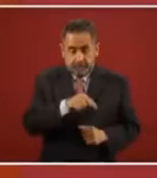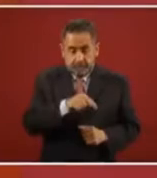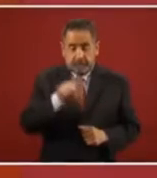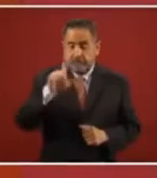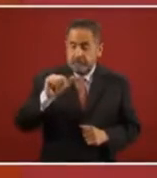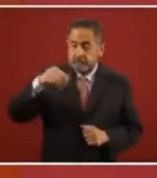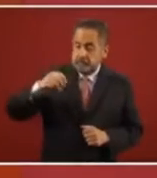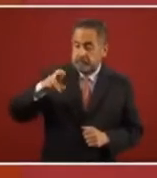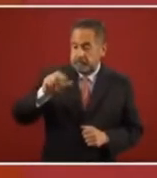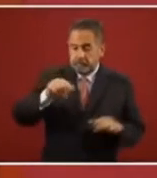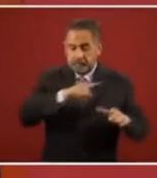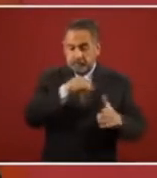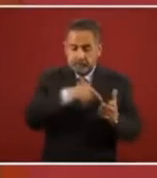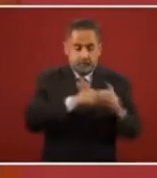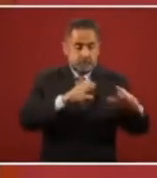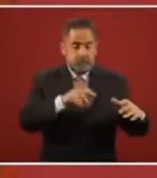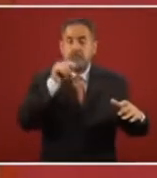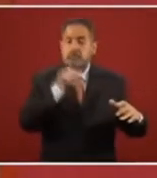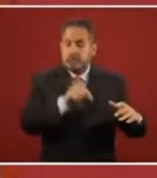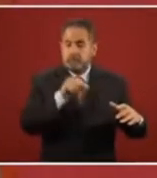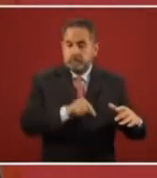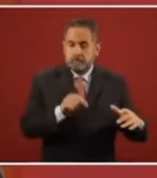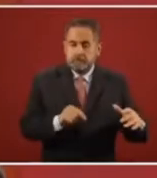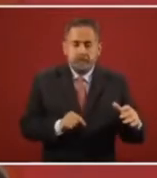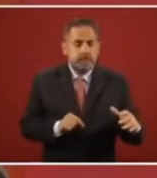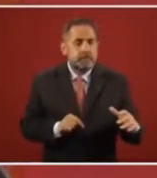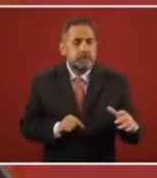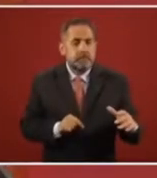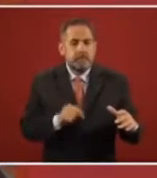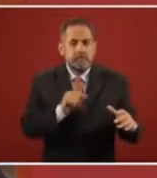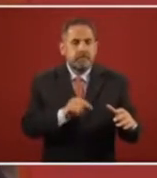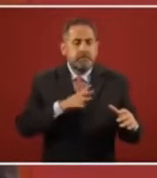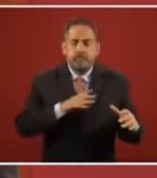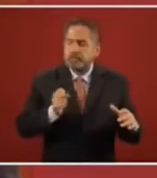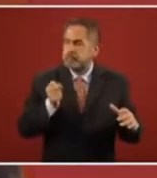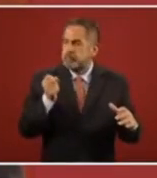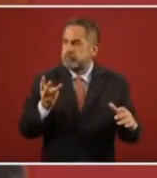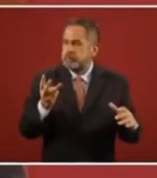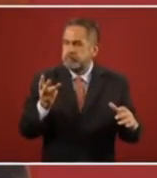mora y están los 13